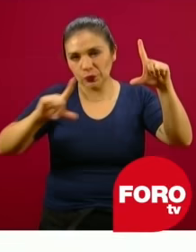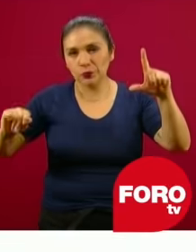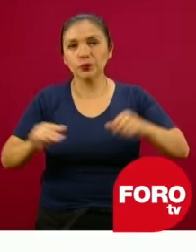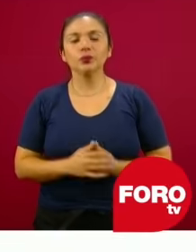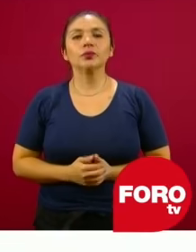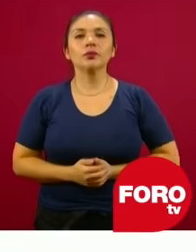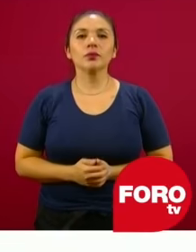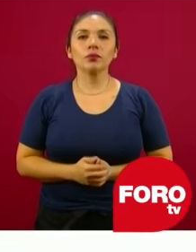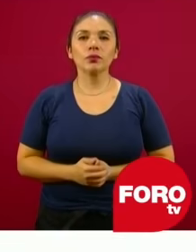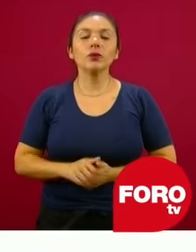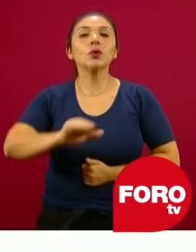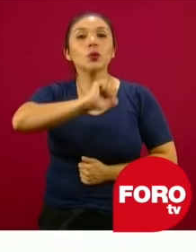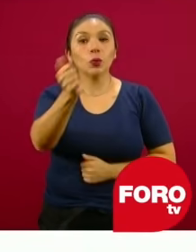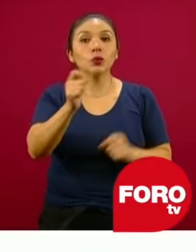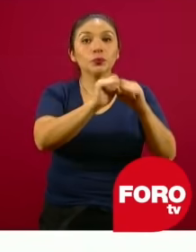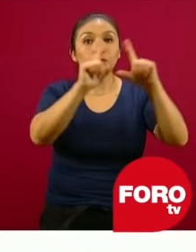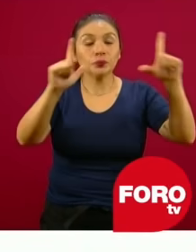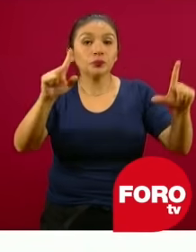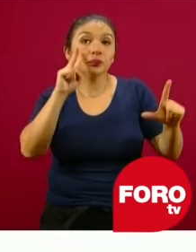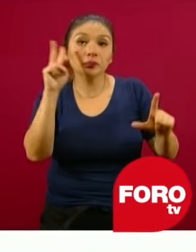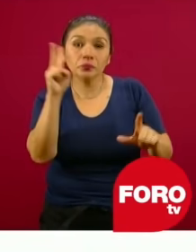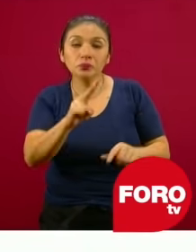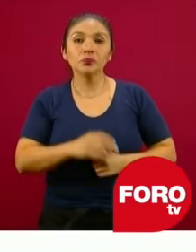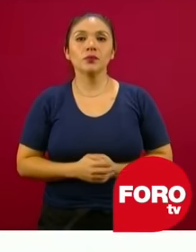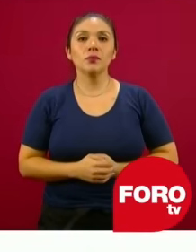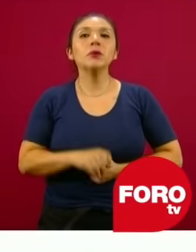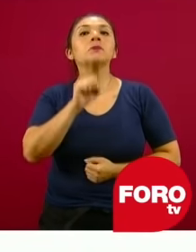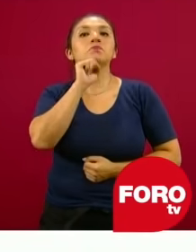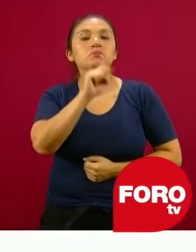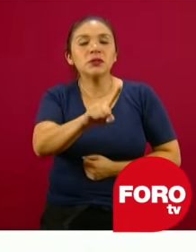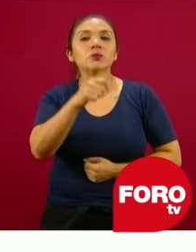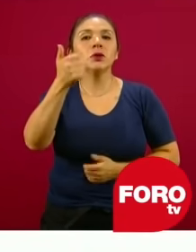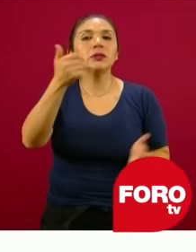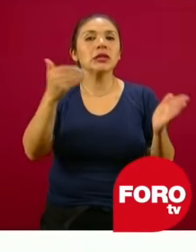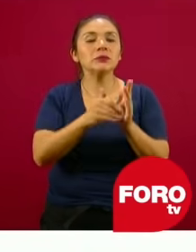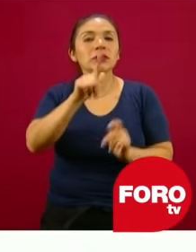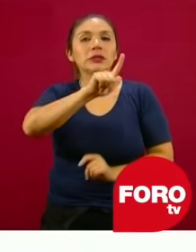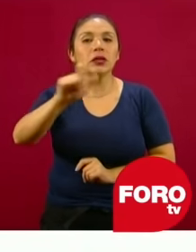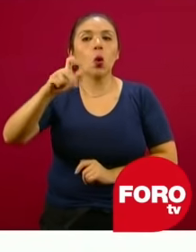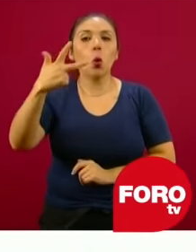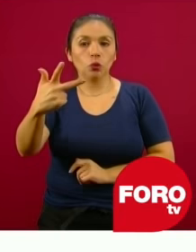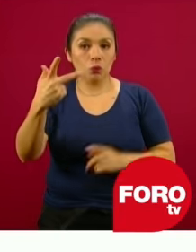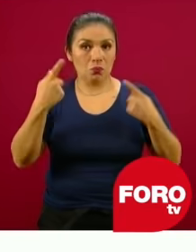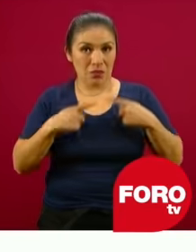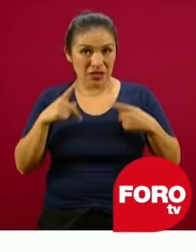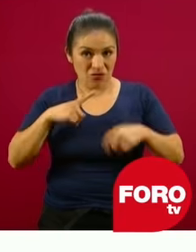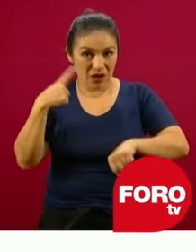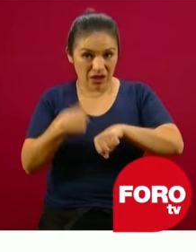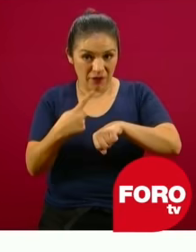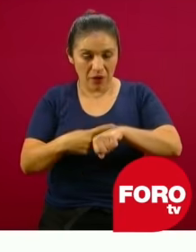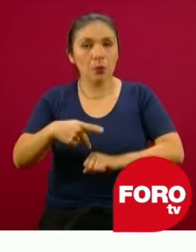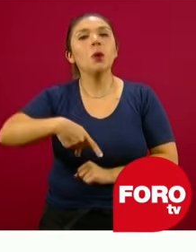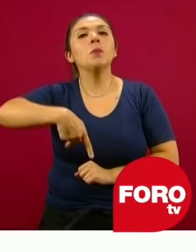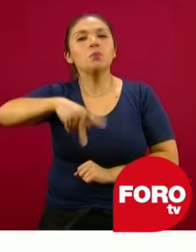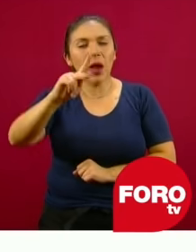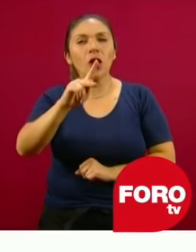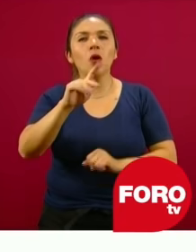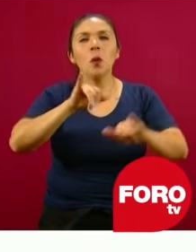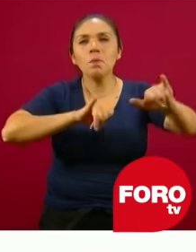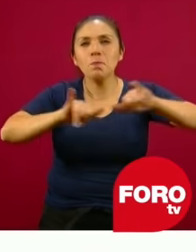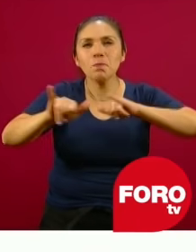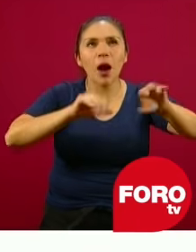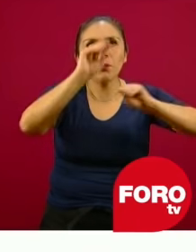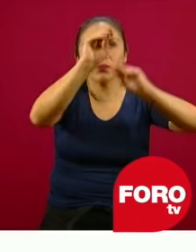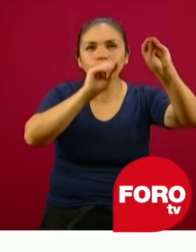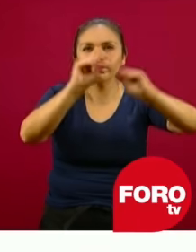están a la cabeza. En la siguiente diapositiva veremos los mismos 6 mil 708 casos, pero ahora distribuidos por